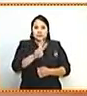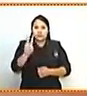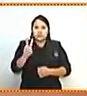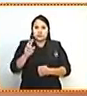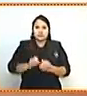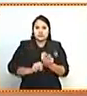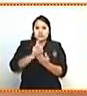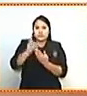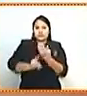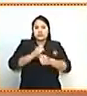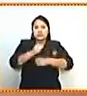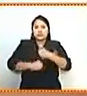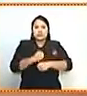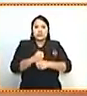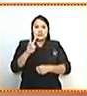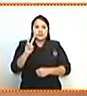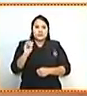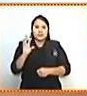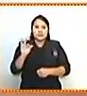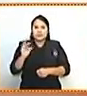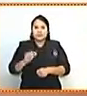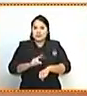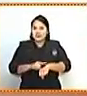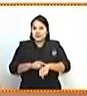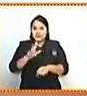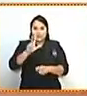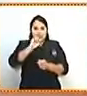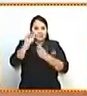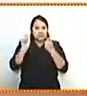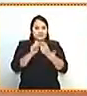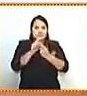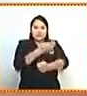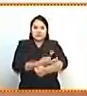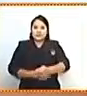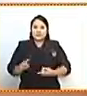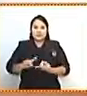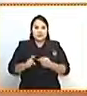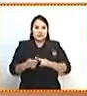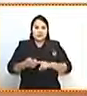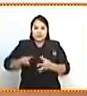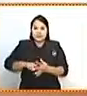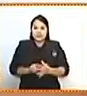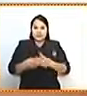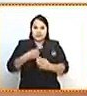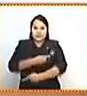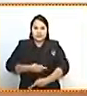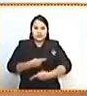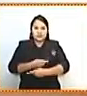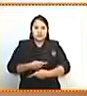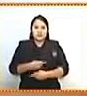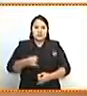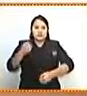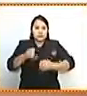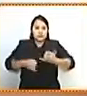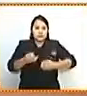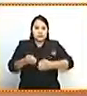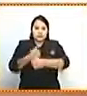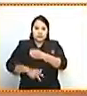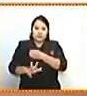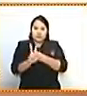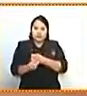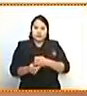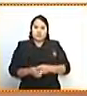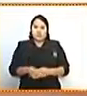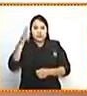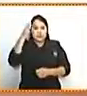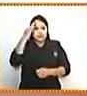de diciembre del 2019. Ya son las 3 en punto de la tarde. Amigos, y damos inicio a la diversión pegándole a la suerte con Pega 3.